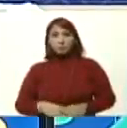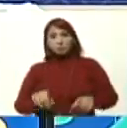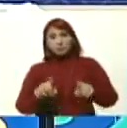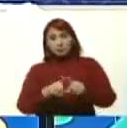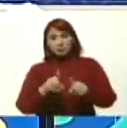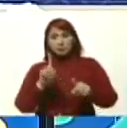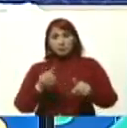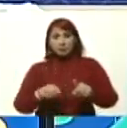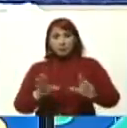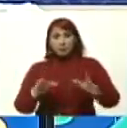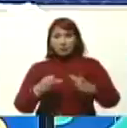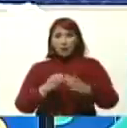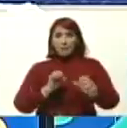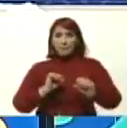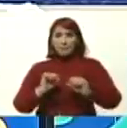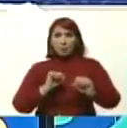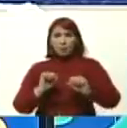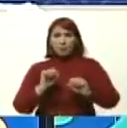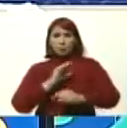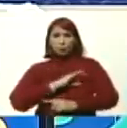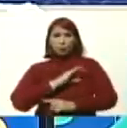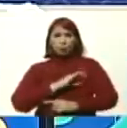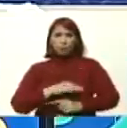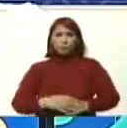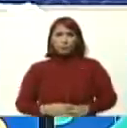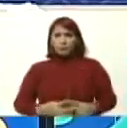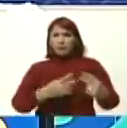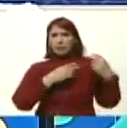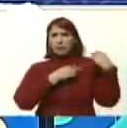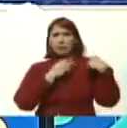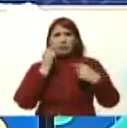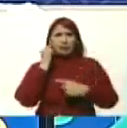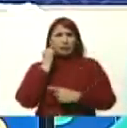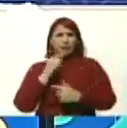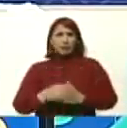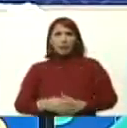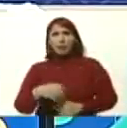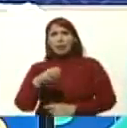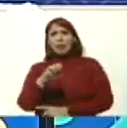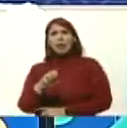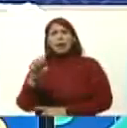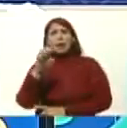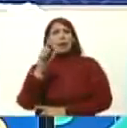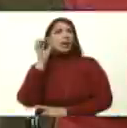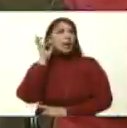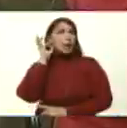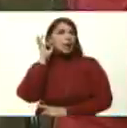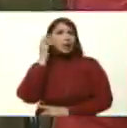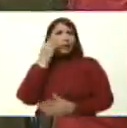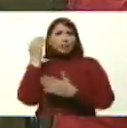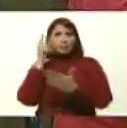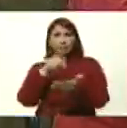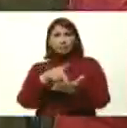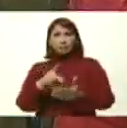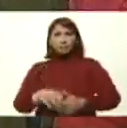Igualmente el equipo de movimientos sociales, su jefa, Erika Faría,